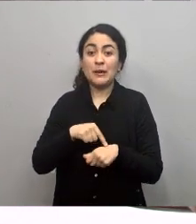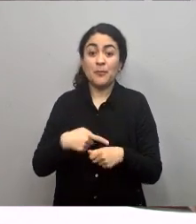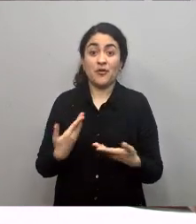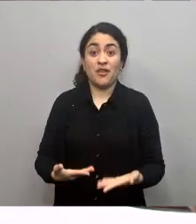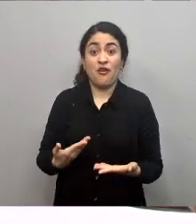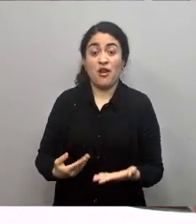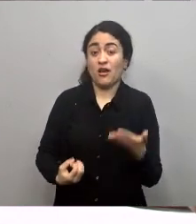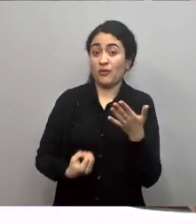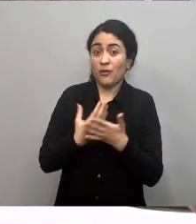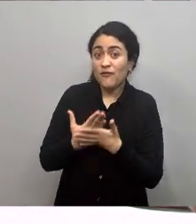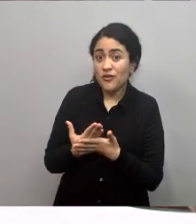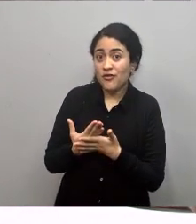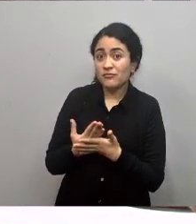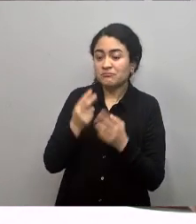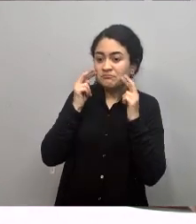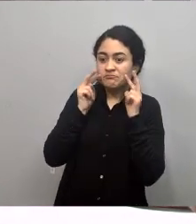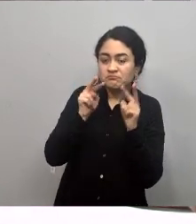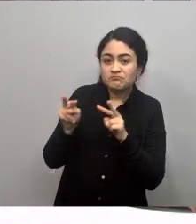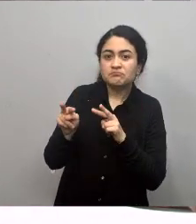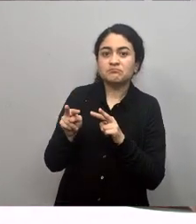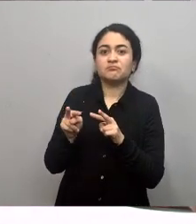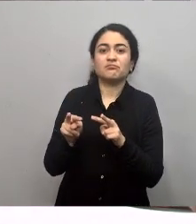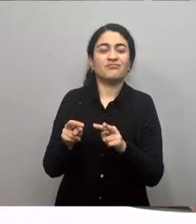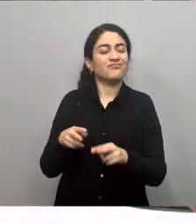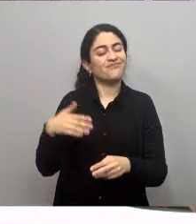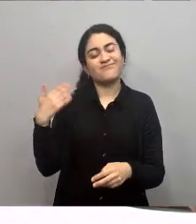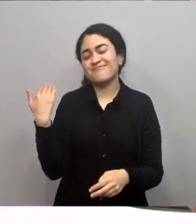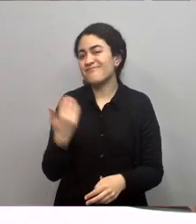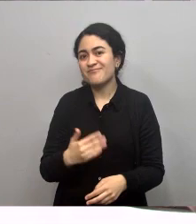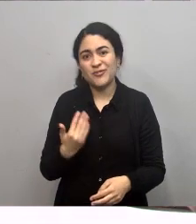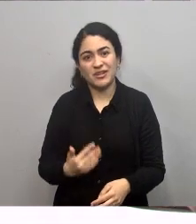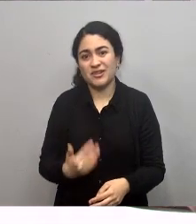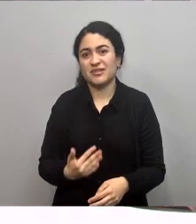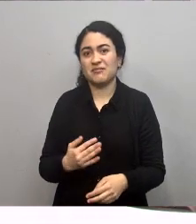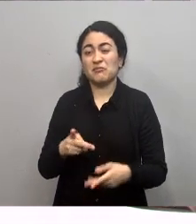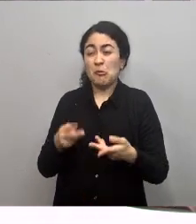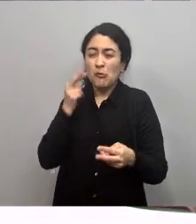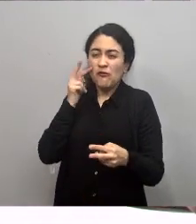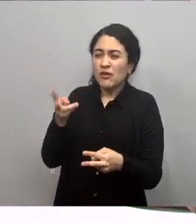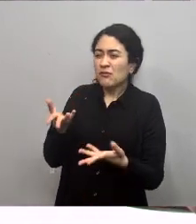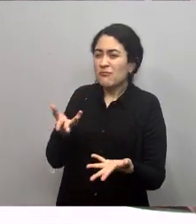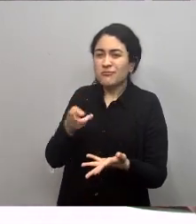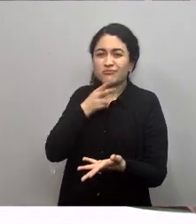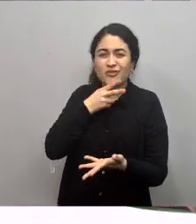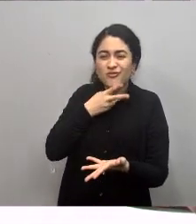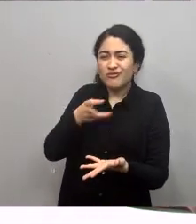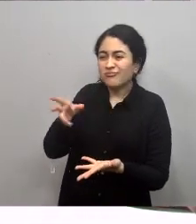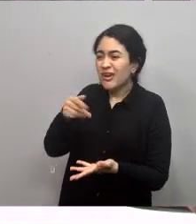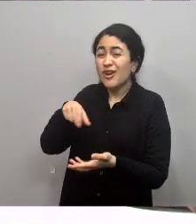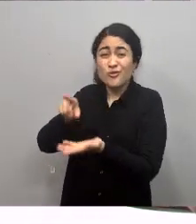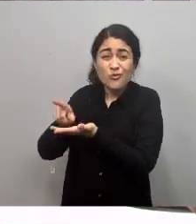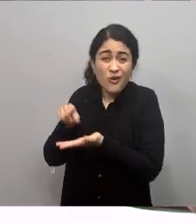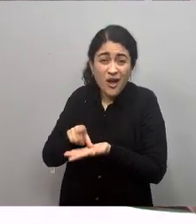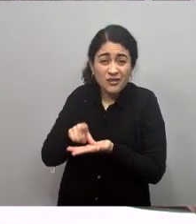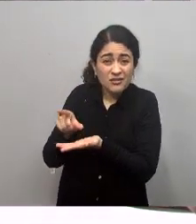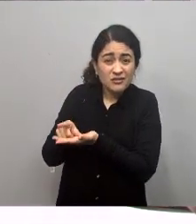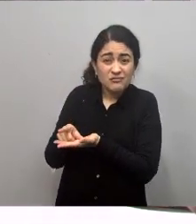que vivimos, ¿no es cierto?, se hace francamente ridículo que existan todavía sectores importantes en nuestra